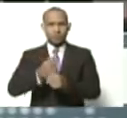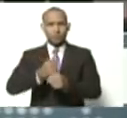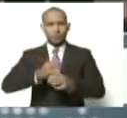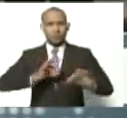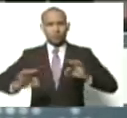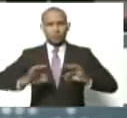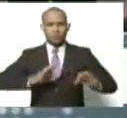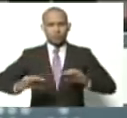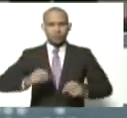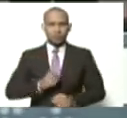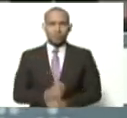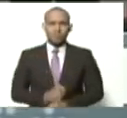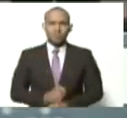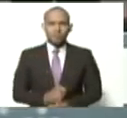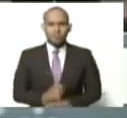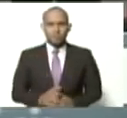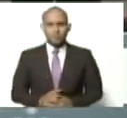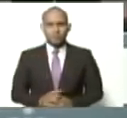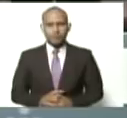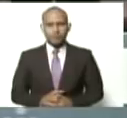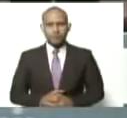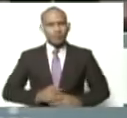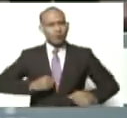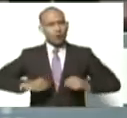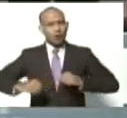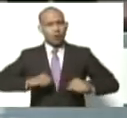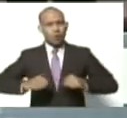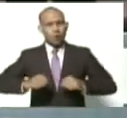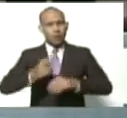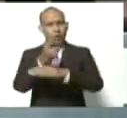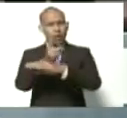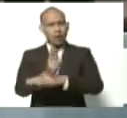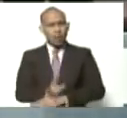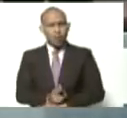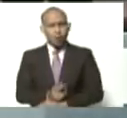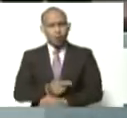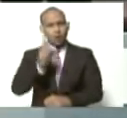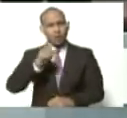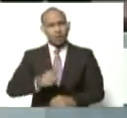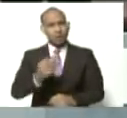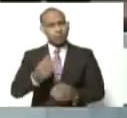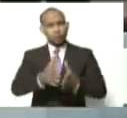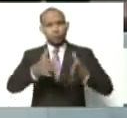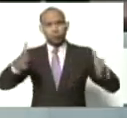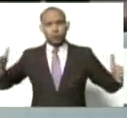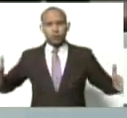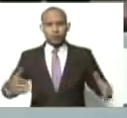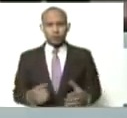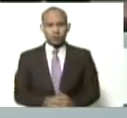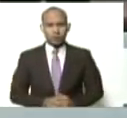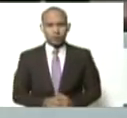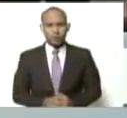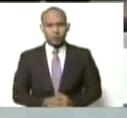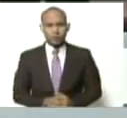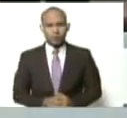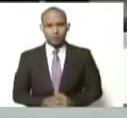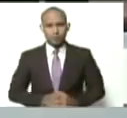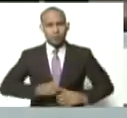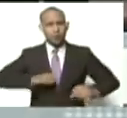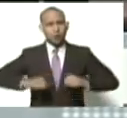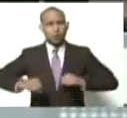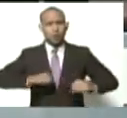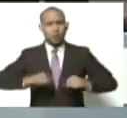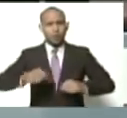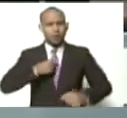movimientos. El movimiento de los transportistas ya es un supermovimiento. El movimiento de